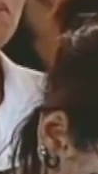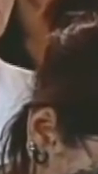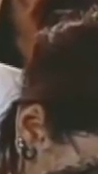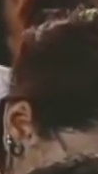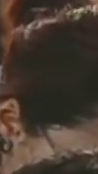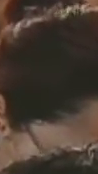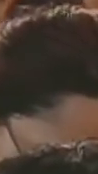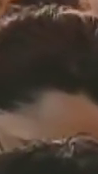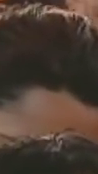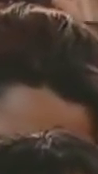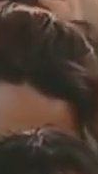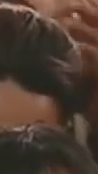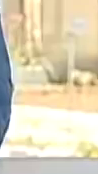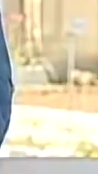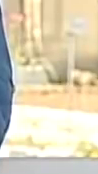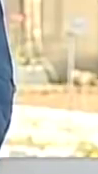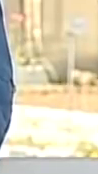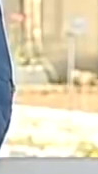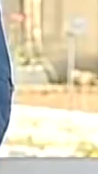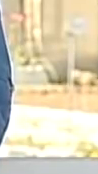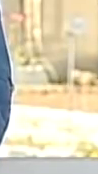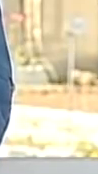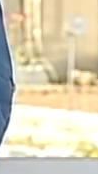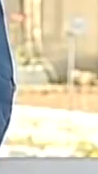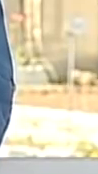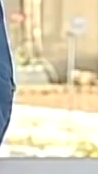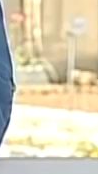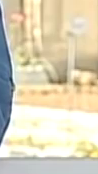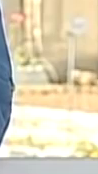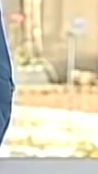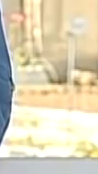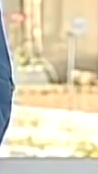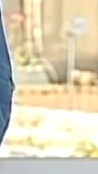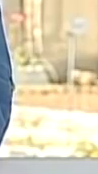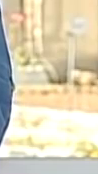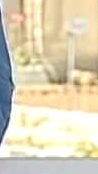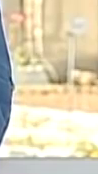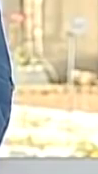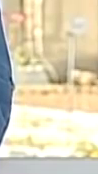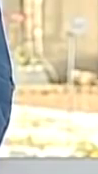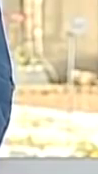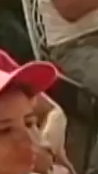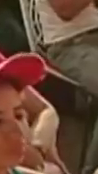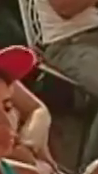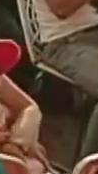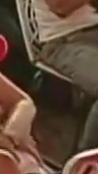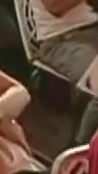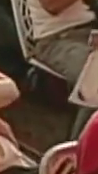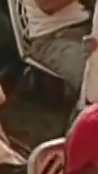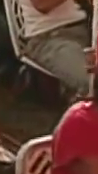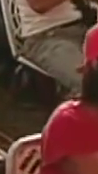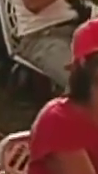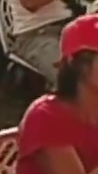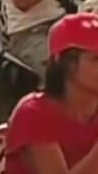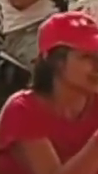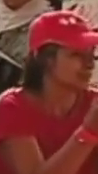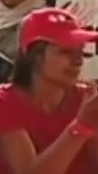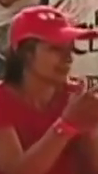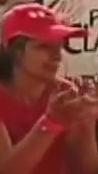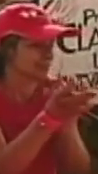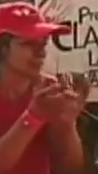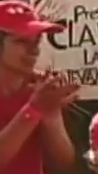seguir venciendo con todo. Vamos a seguir triunfando con todo el amor, con todo el